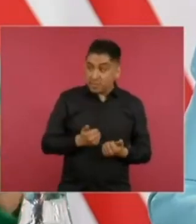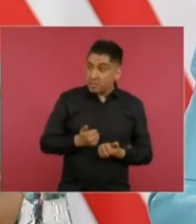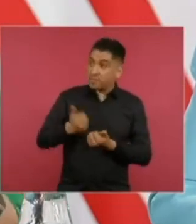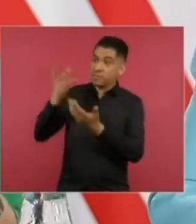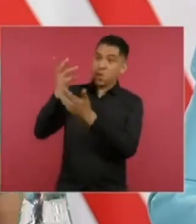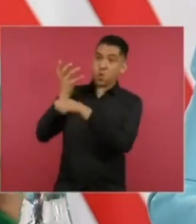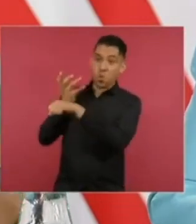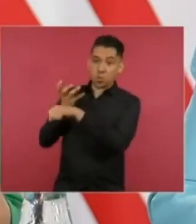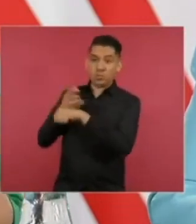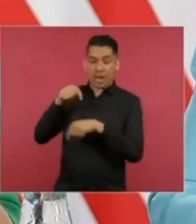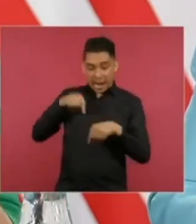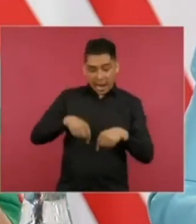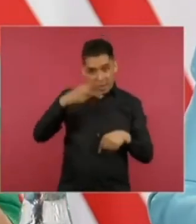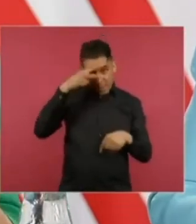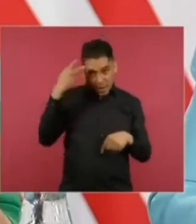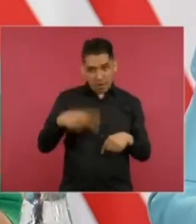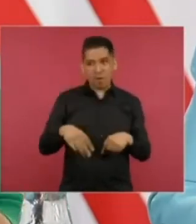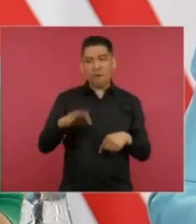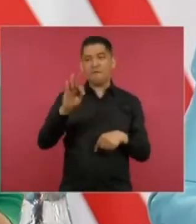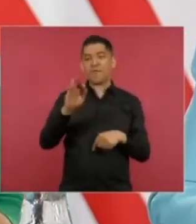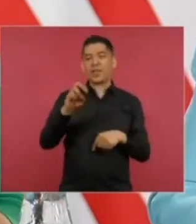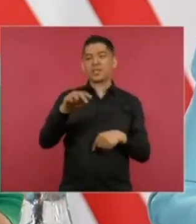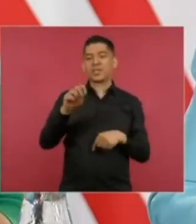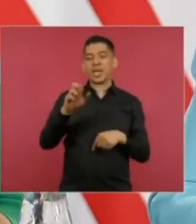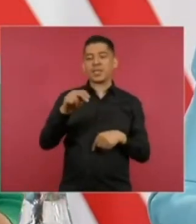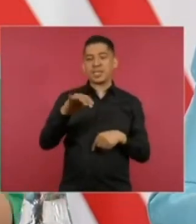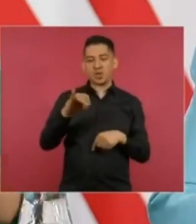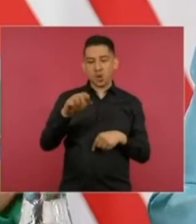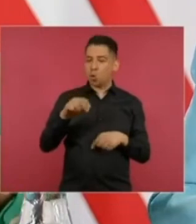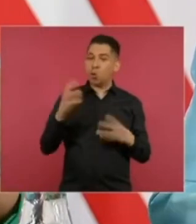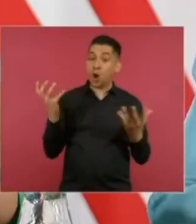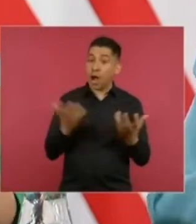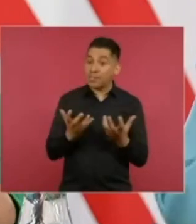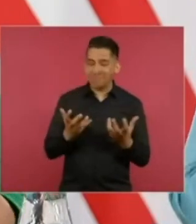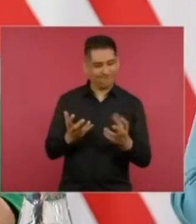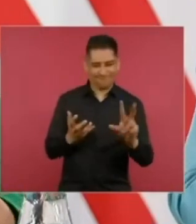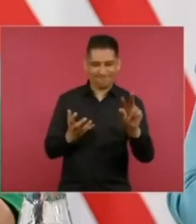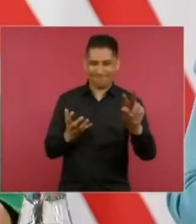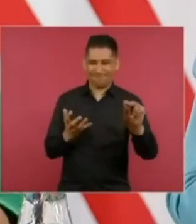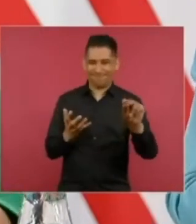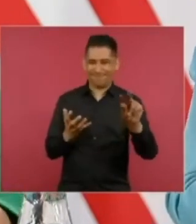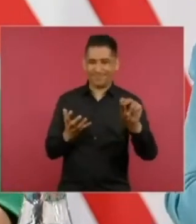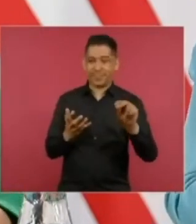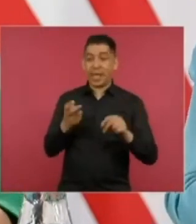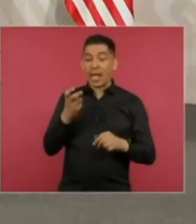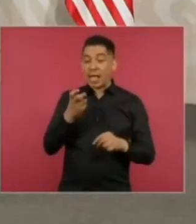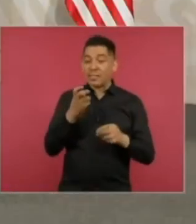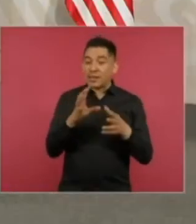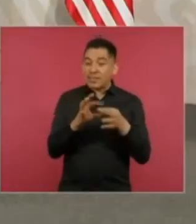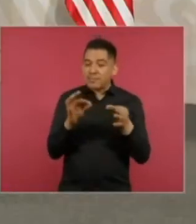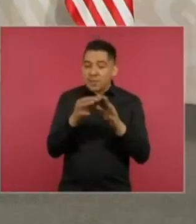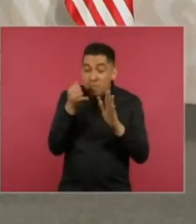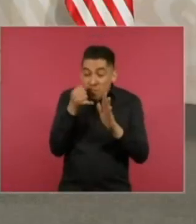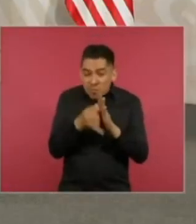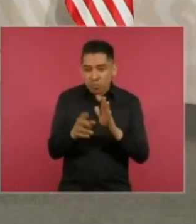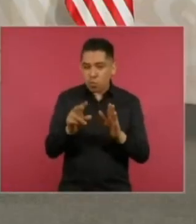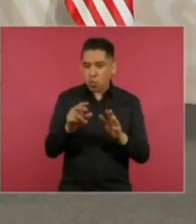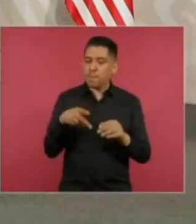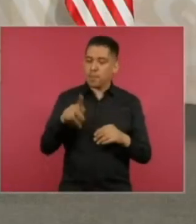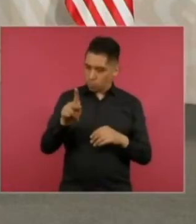produce fentanilo, lo quiero decir bien. No voy a ir a detalles, pero la producción de